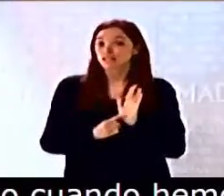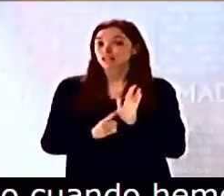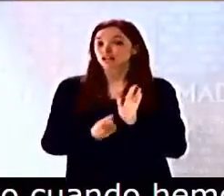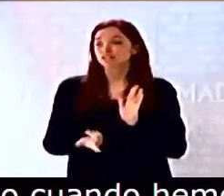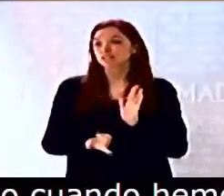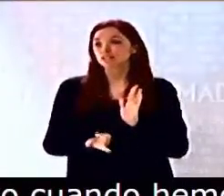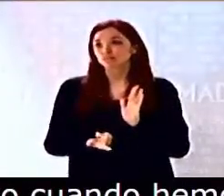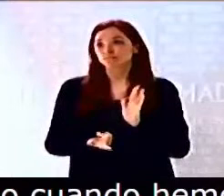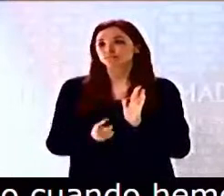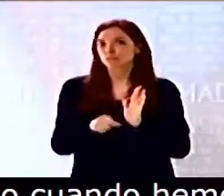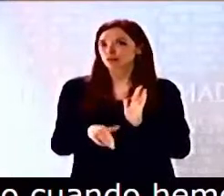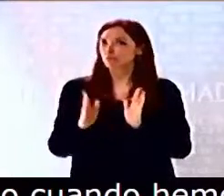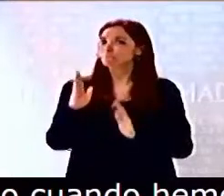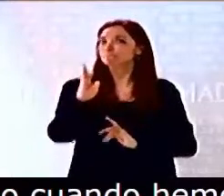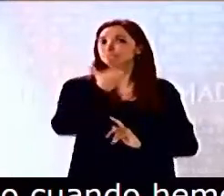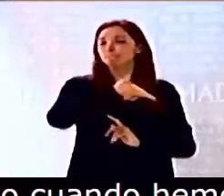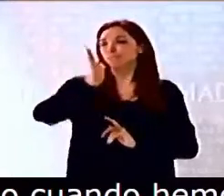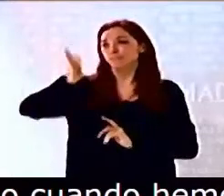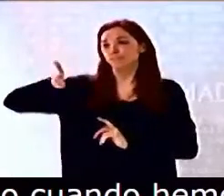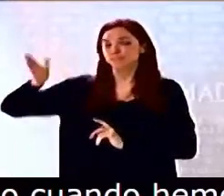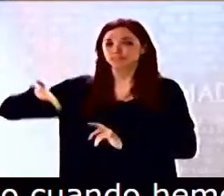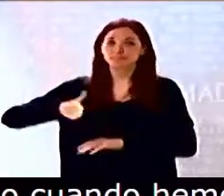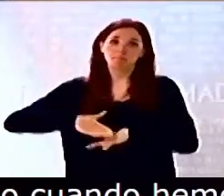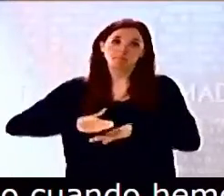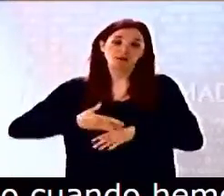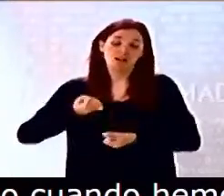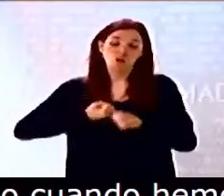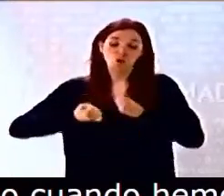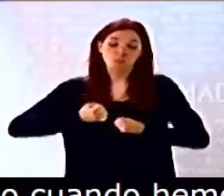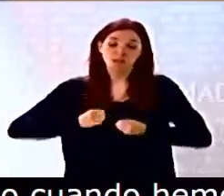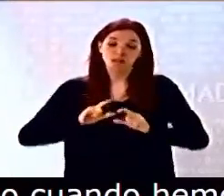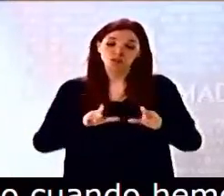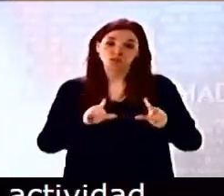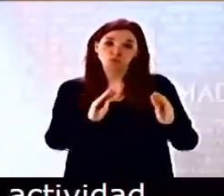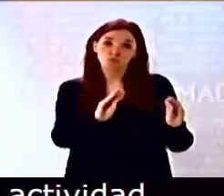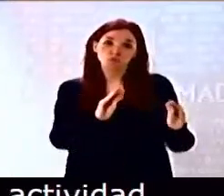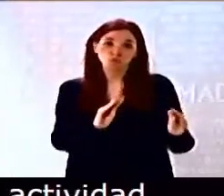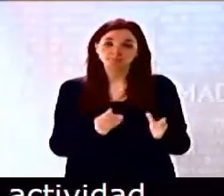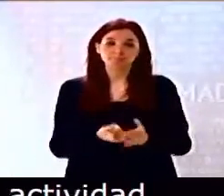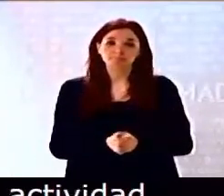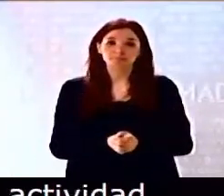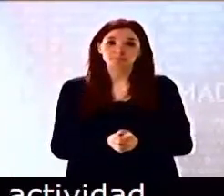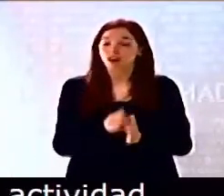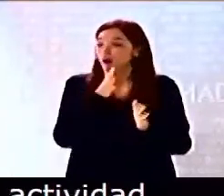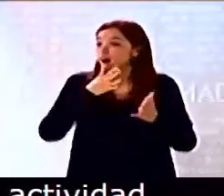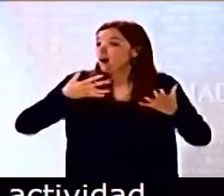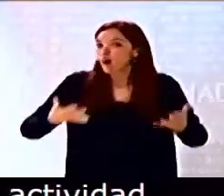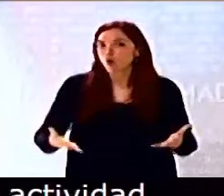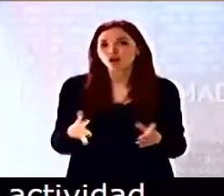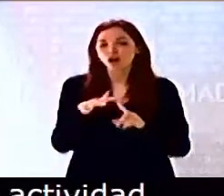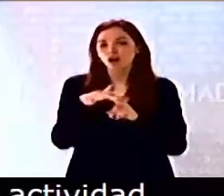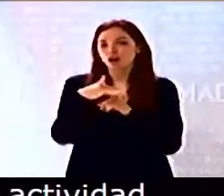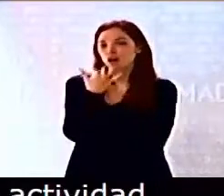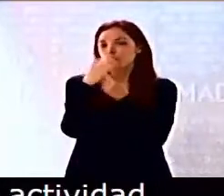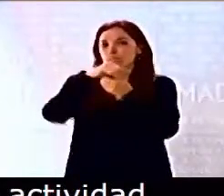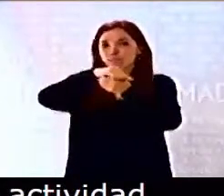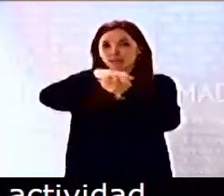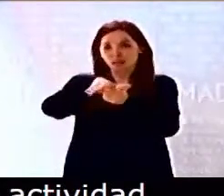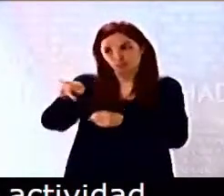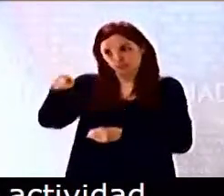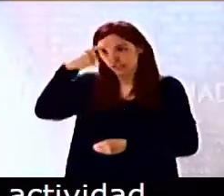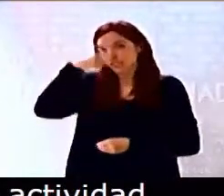han sido lesivas para la actividad económica, pero que estamos navegando en esta pandemia, y usted lo